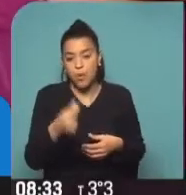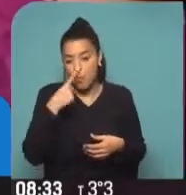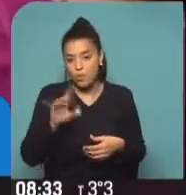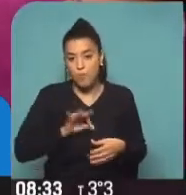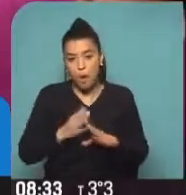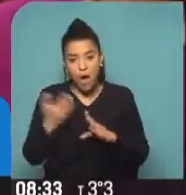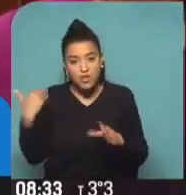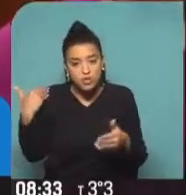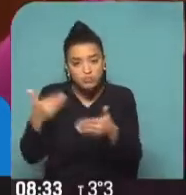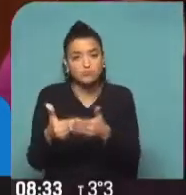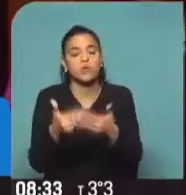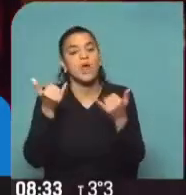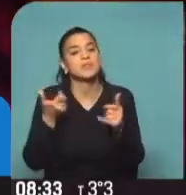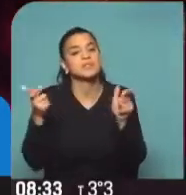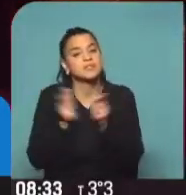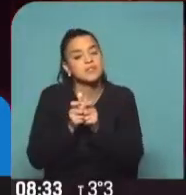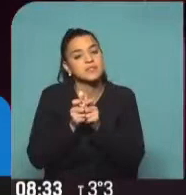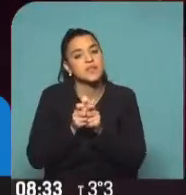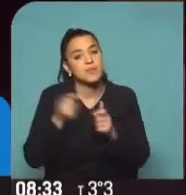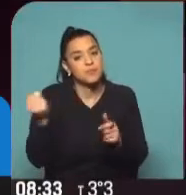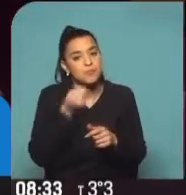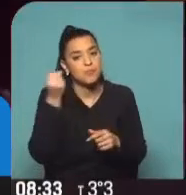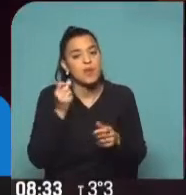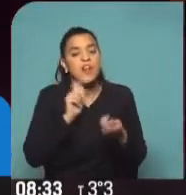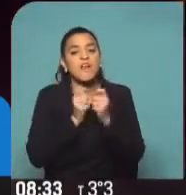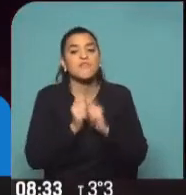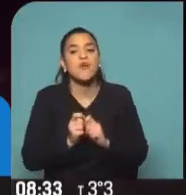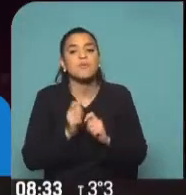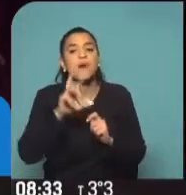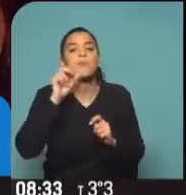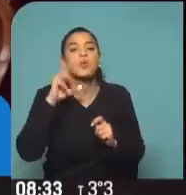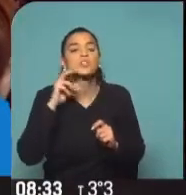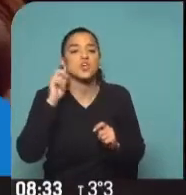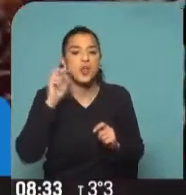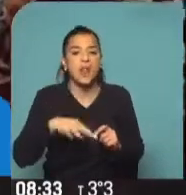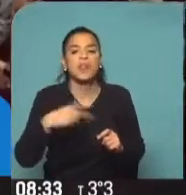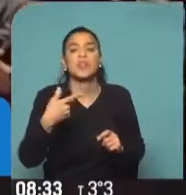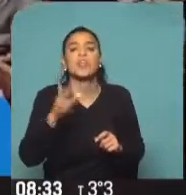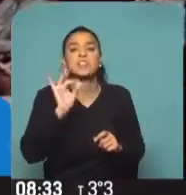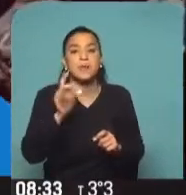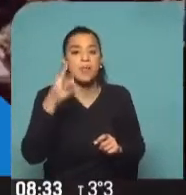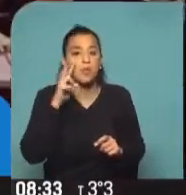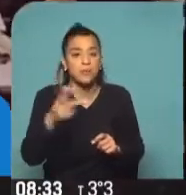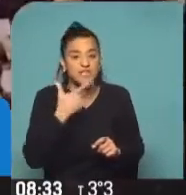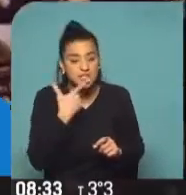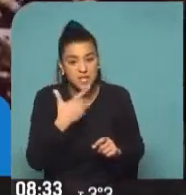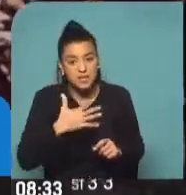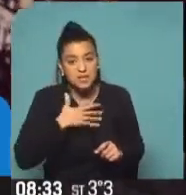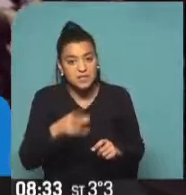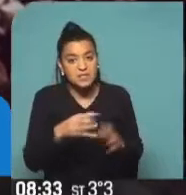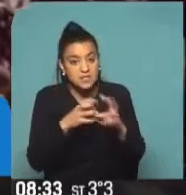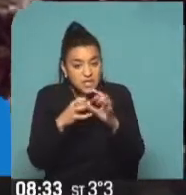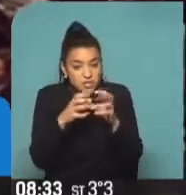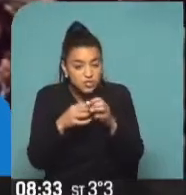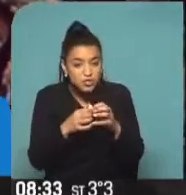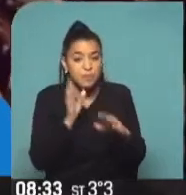años tenemos como una sesión trascendente la de reforma previsional de diciembre del 2017. Les diría que fue la sesión que